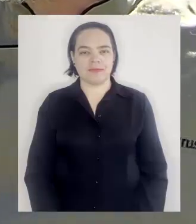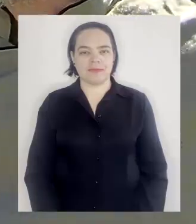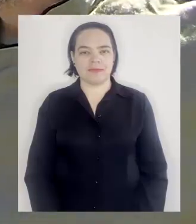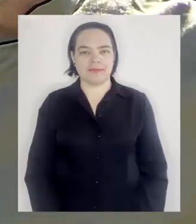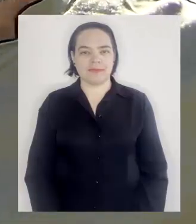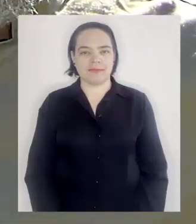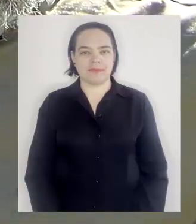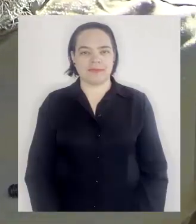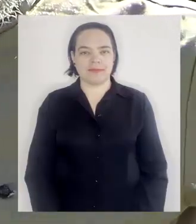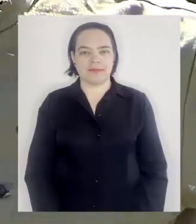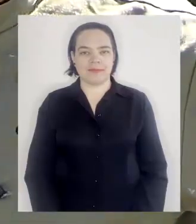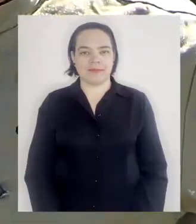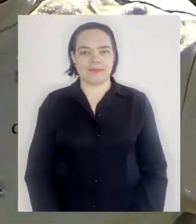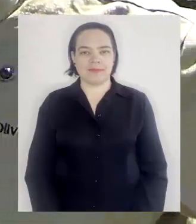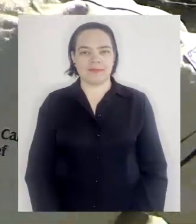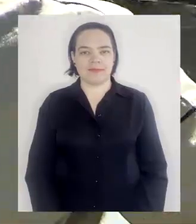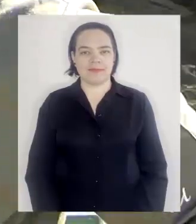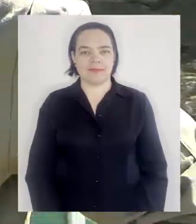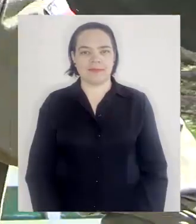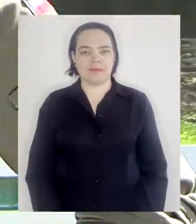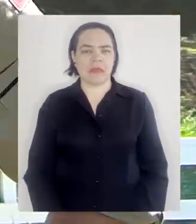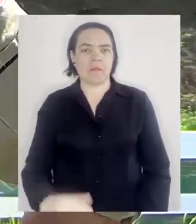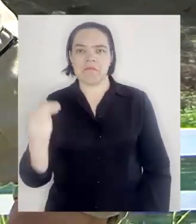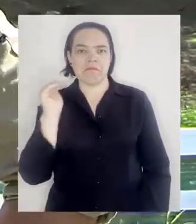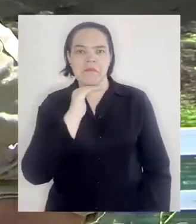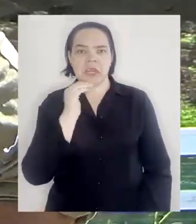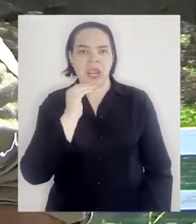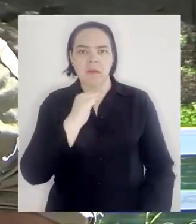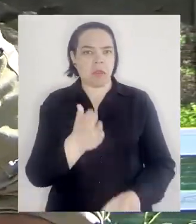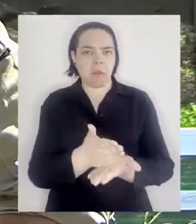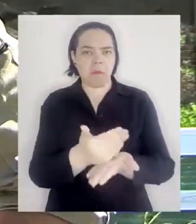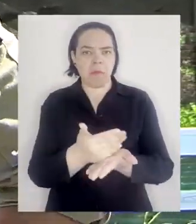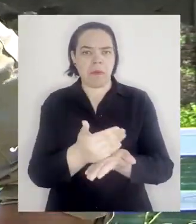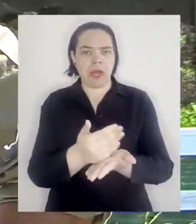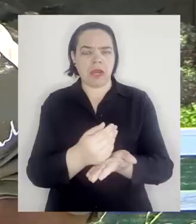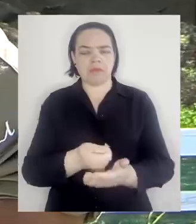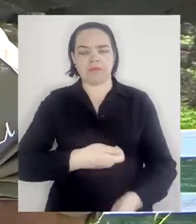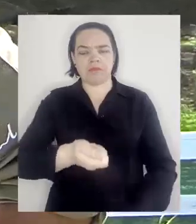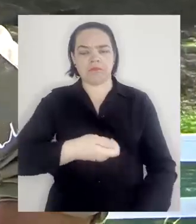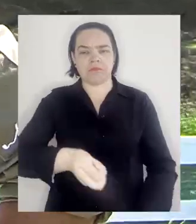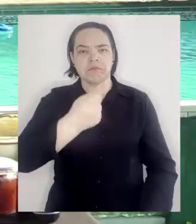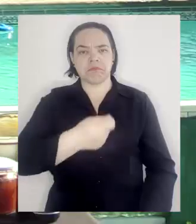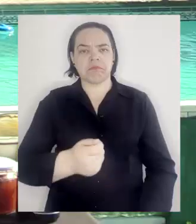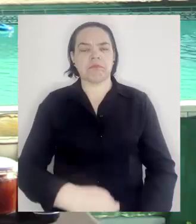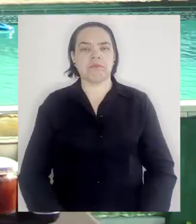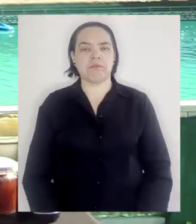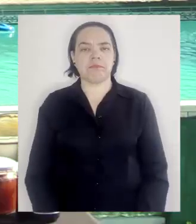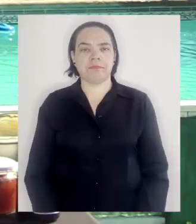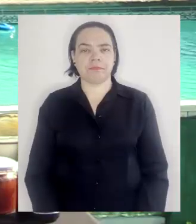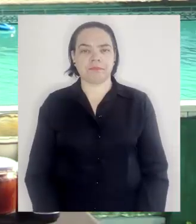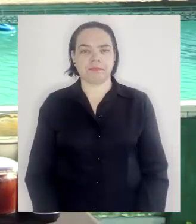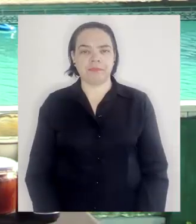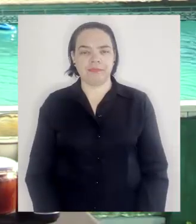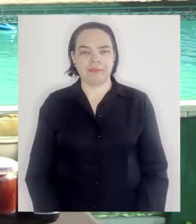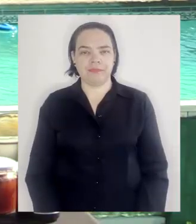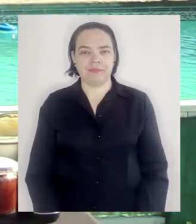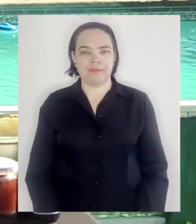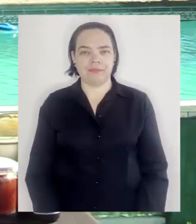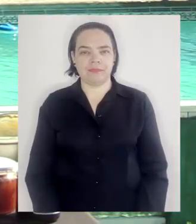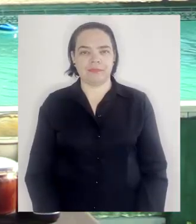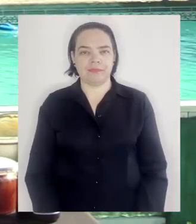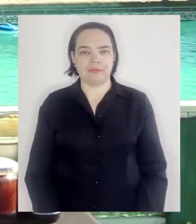directamente. Es muy rápido de hacer una panqueca a la sartén. Perfecto, entonces ya ahora esperando